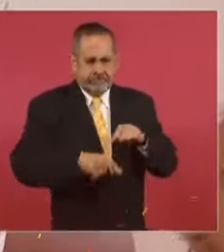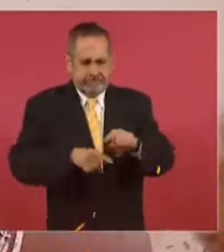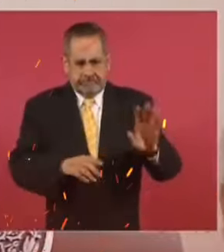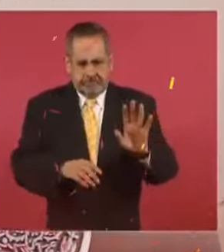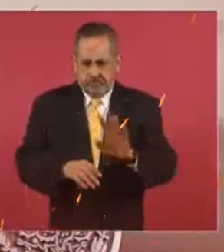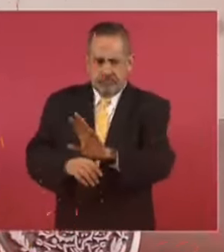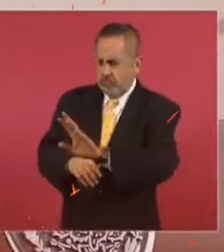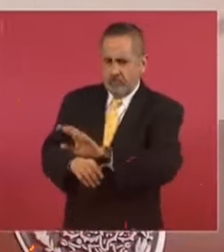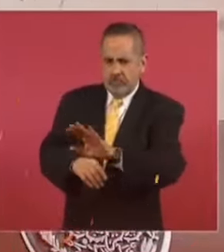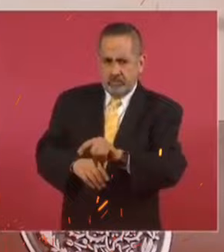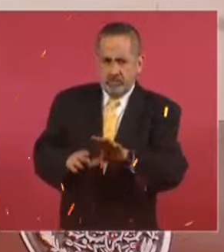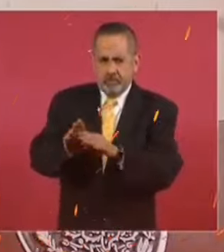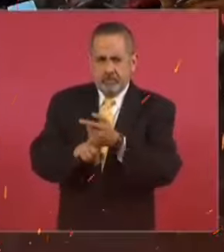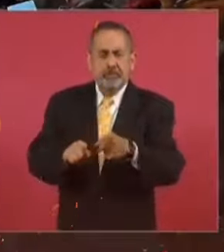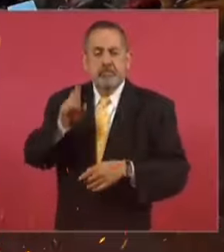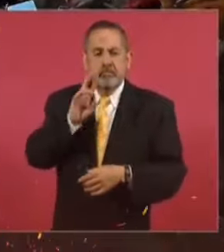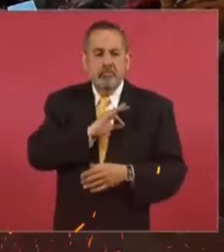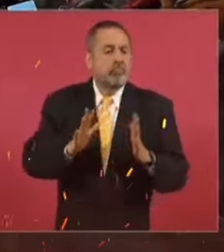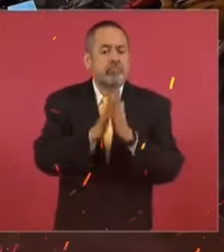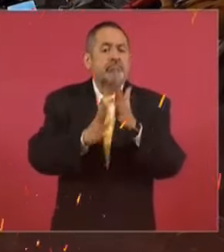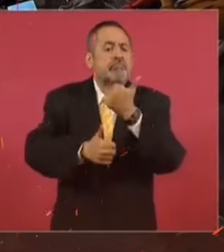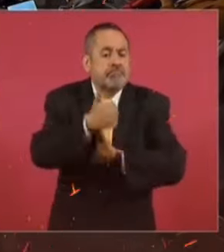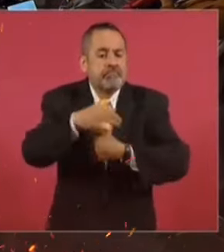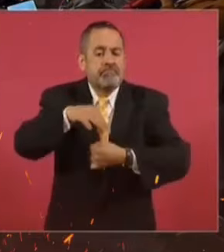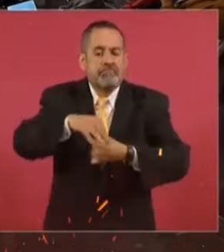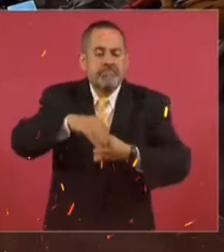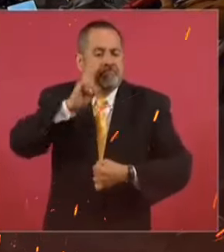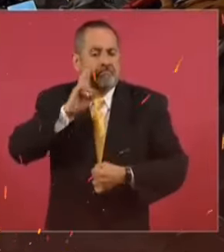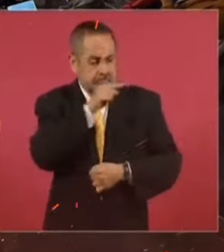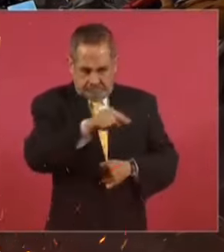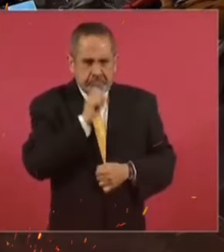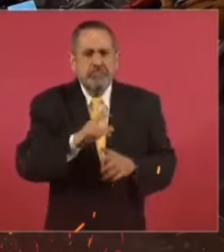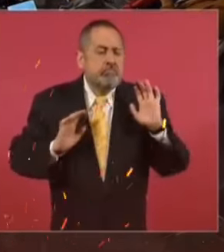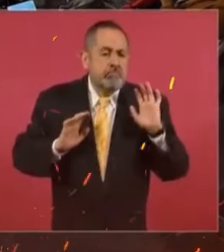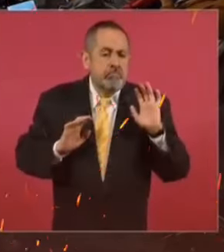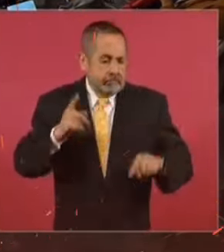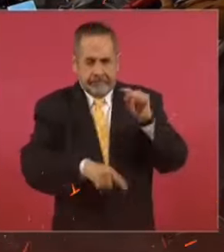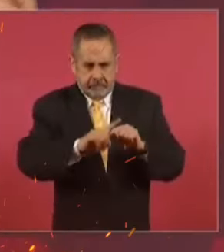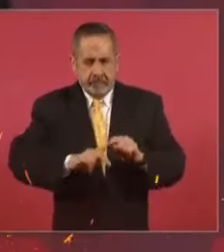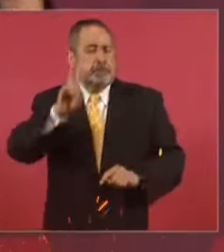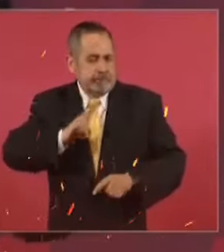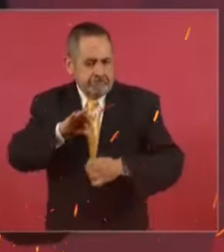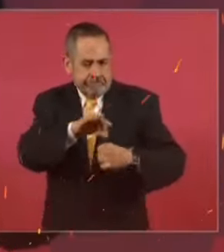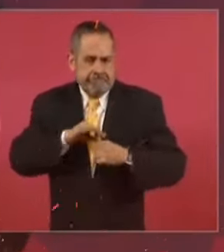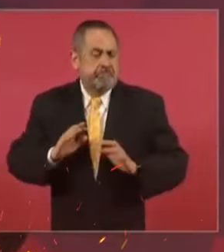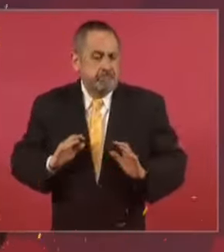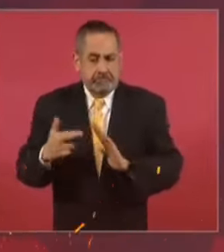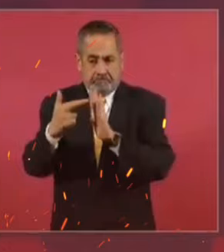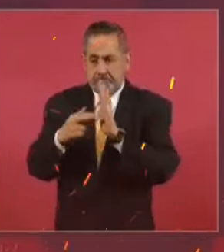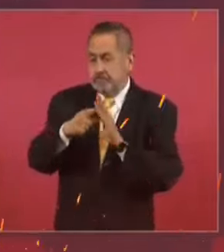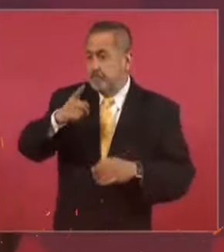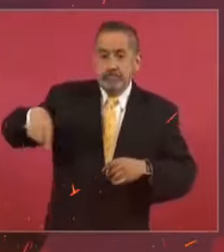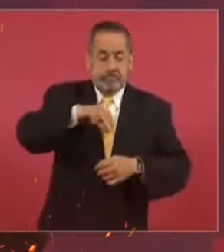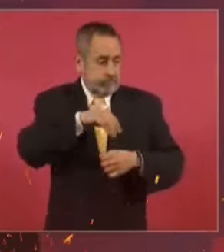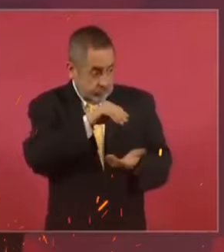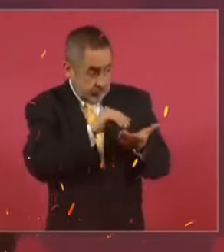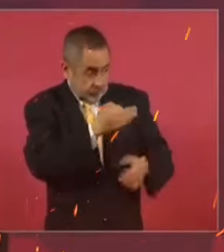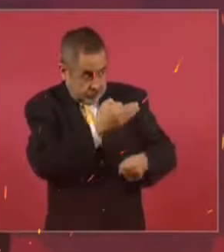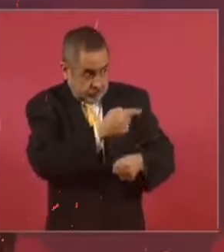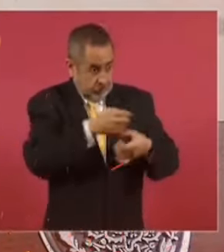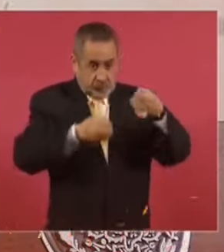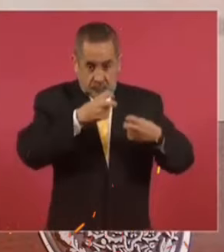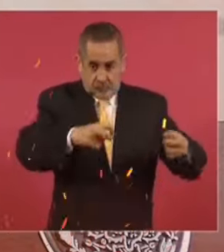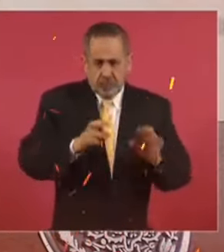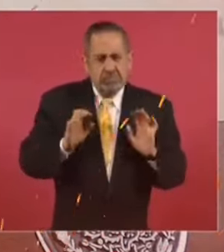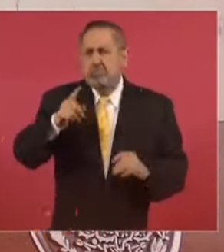su tiempo? Sí, no. Que puedan participar en la elección. Ah, ok. O sea, se establecen las reglas y si están en funciones, sí,